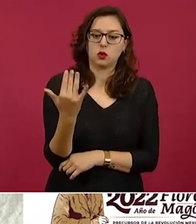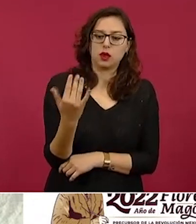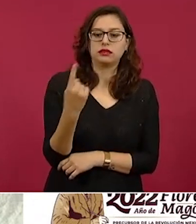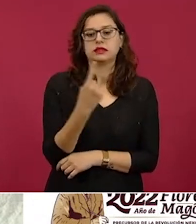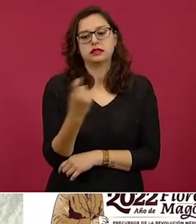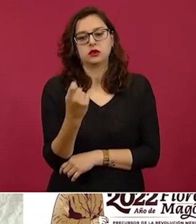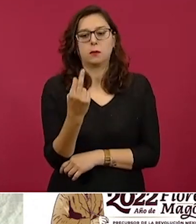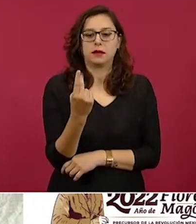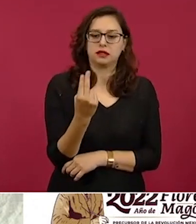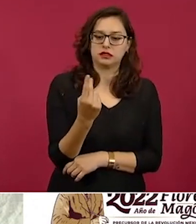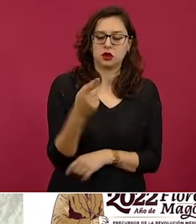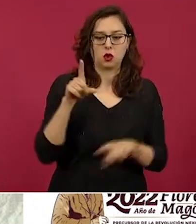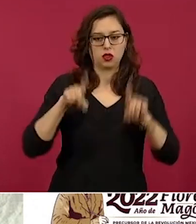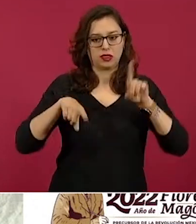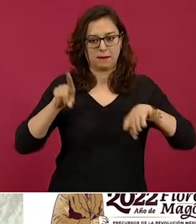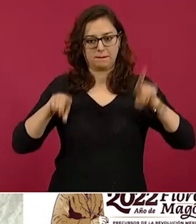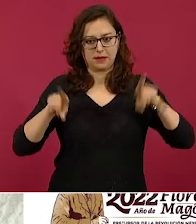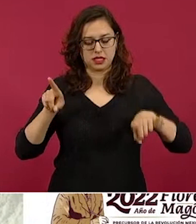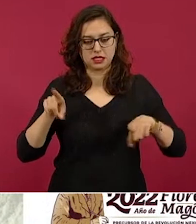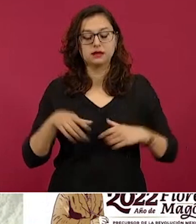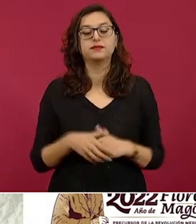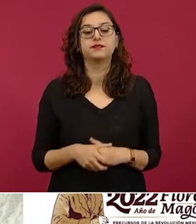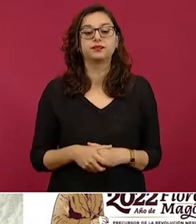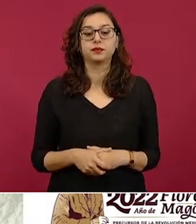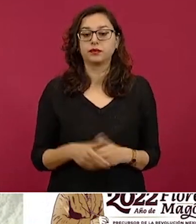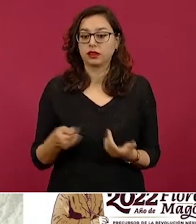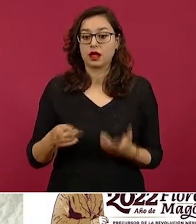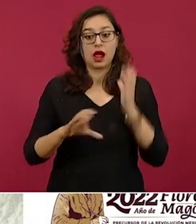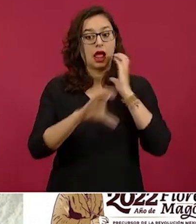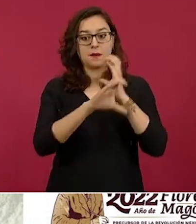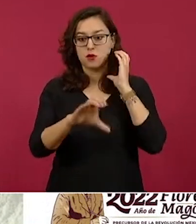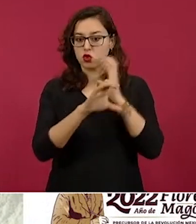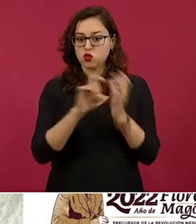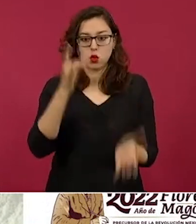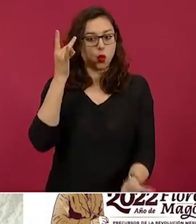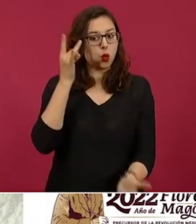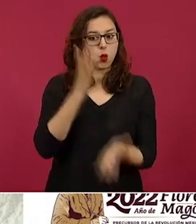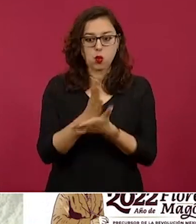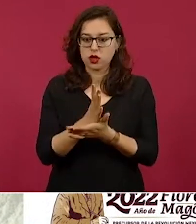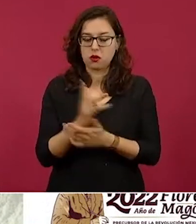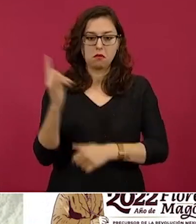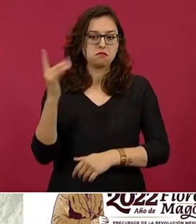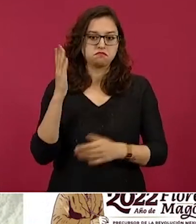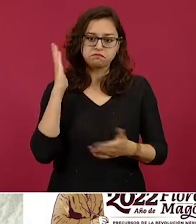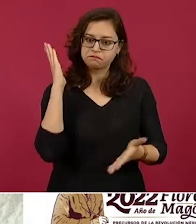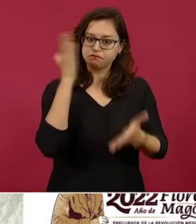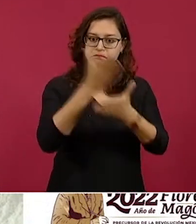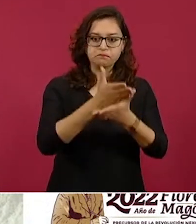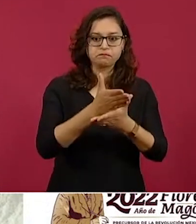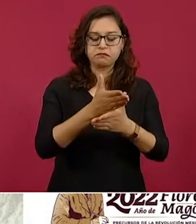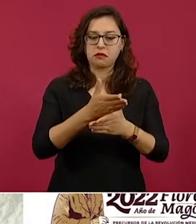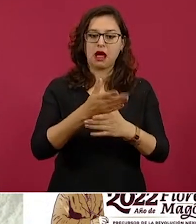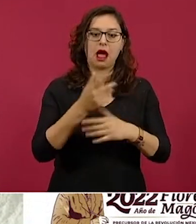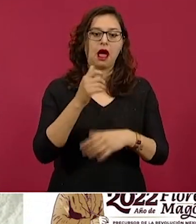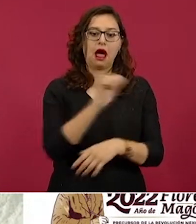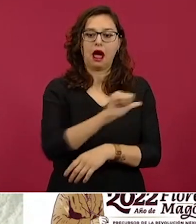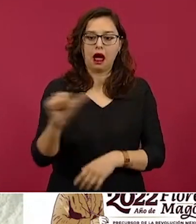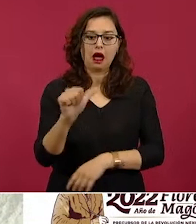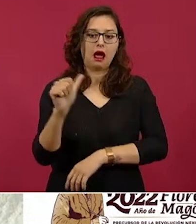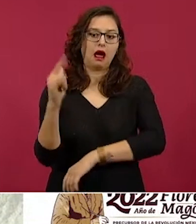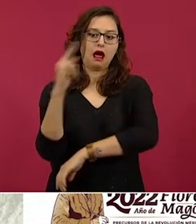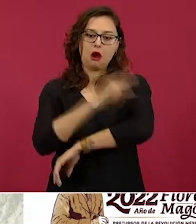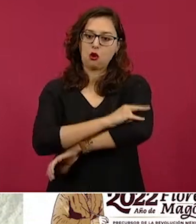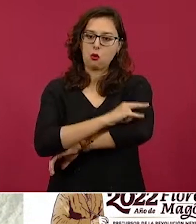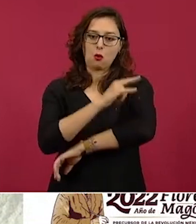pesos. Son vehículos dedicados que van a estar saliendo en función de los horarios que tengan las aerolíneas. Esta